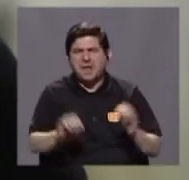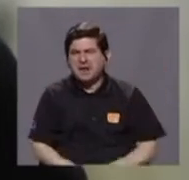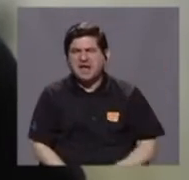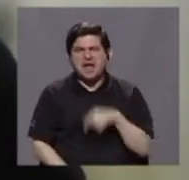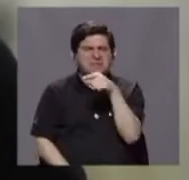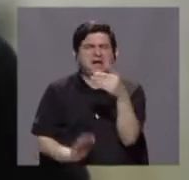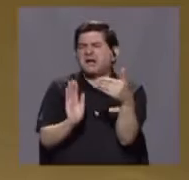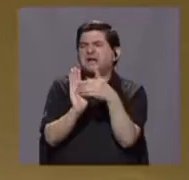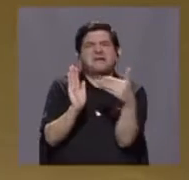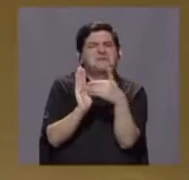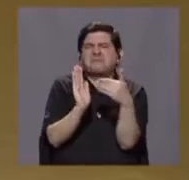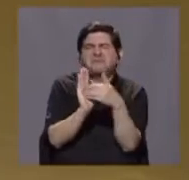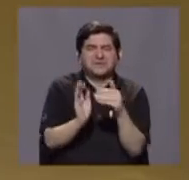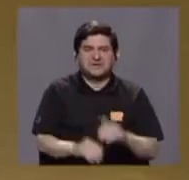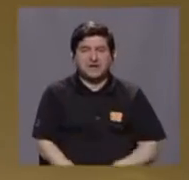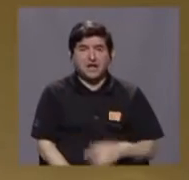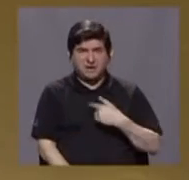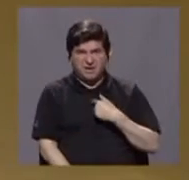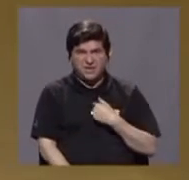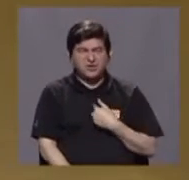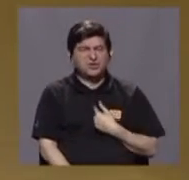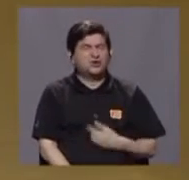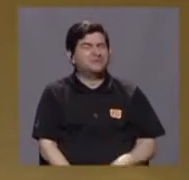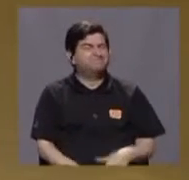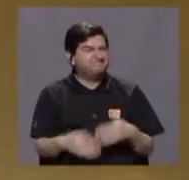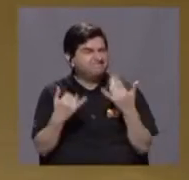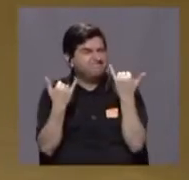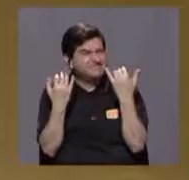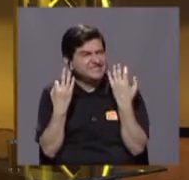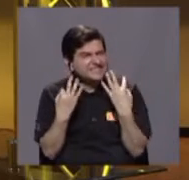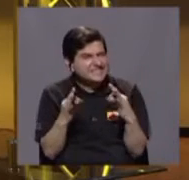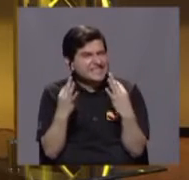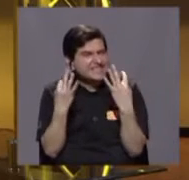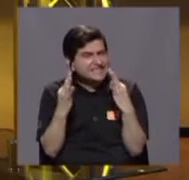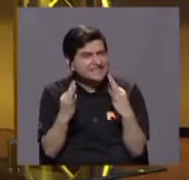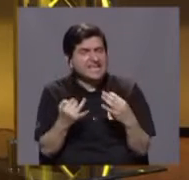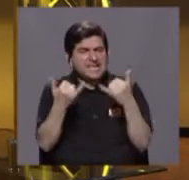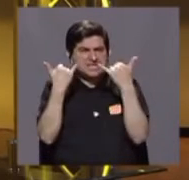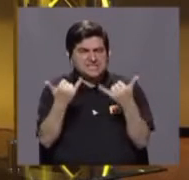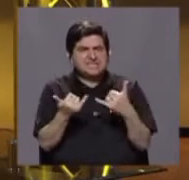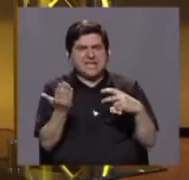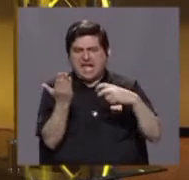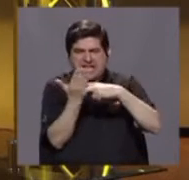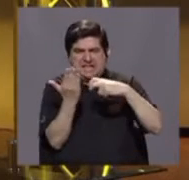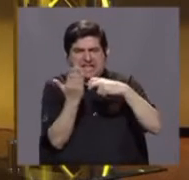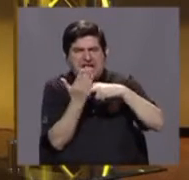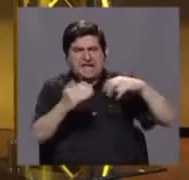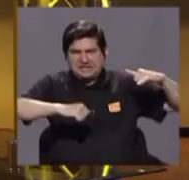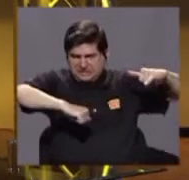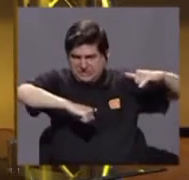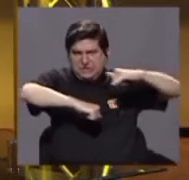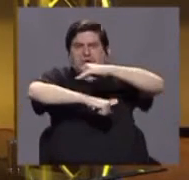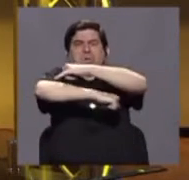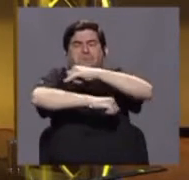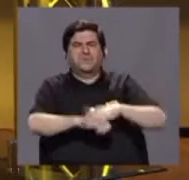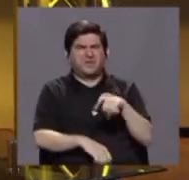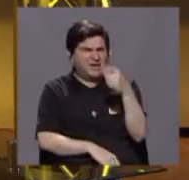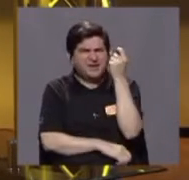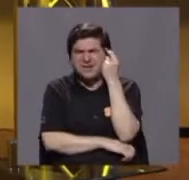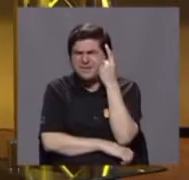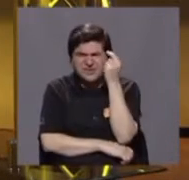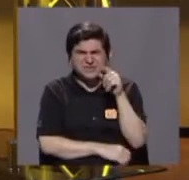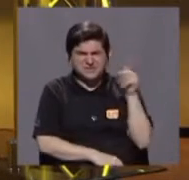llegaría allá, etc. Y estuve muy tentado de coger el avión, tenía ya los billetes y ellos no entendían